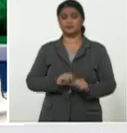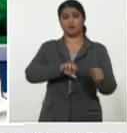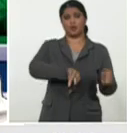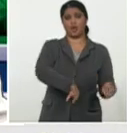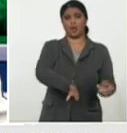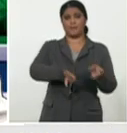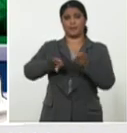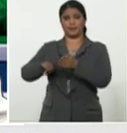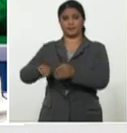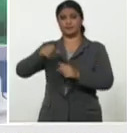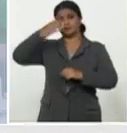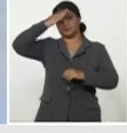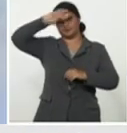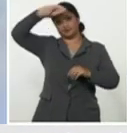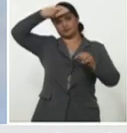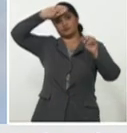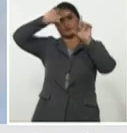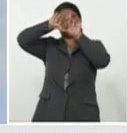con